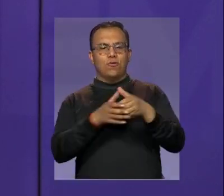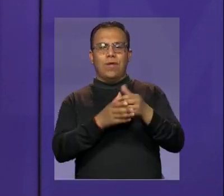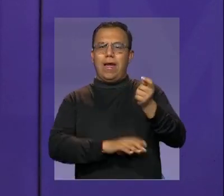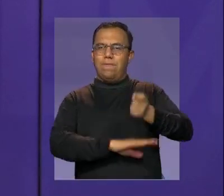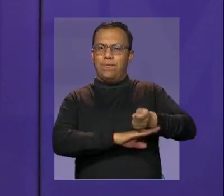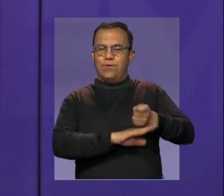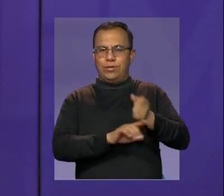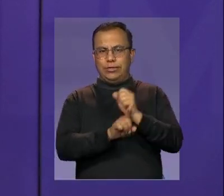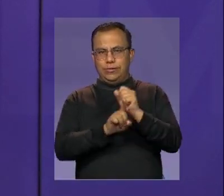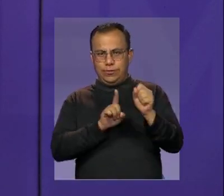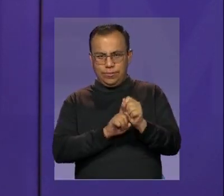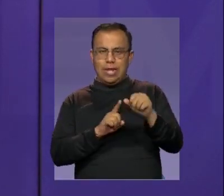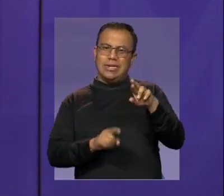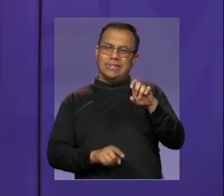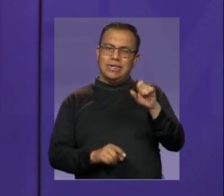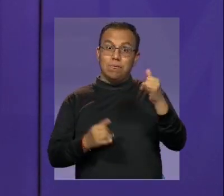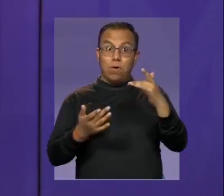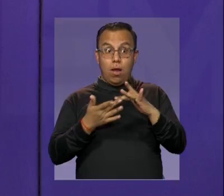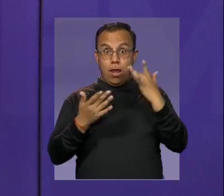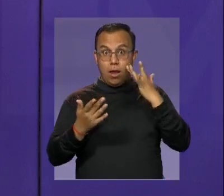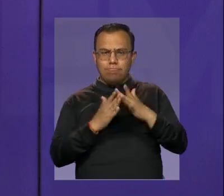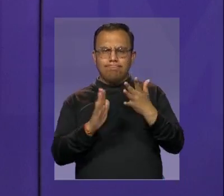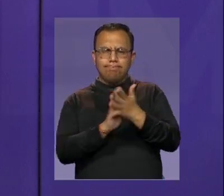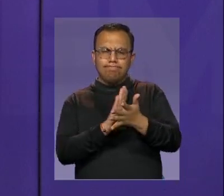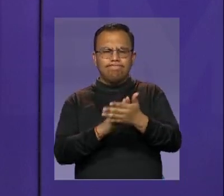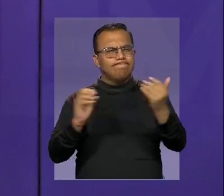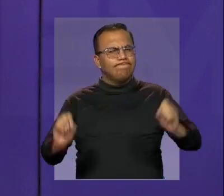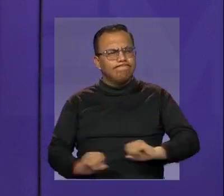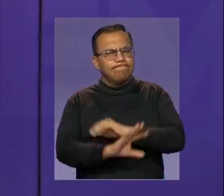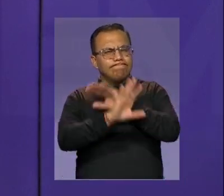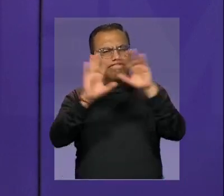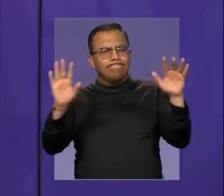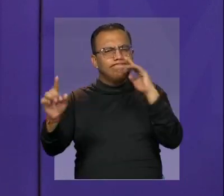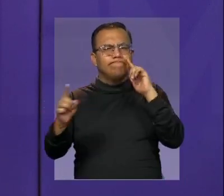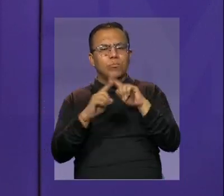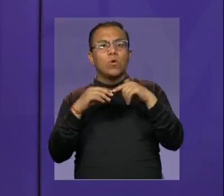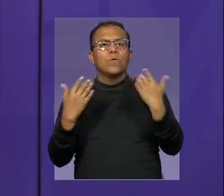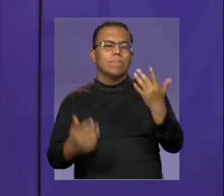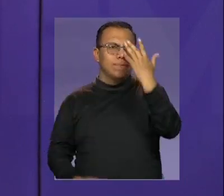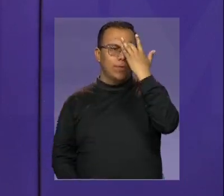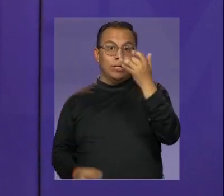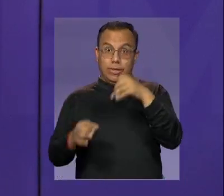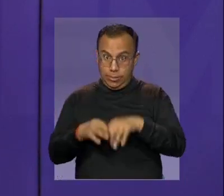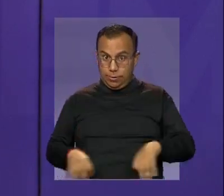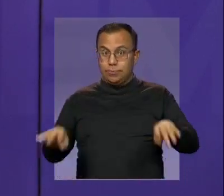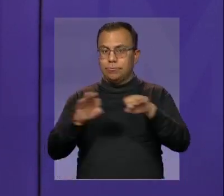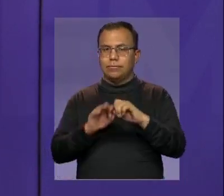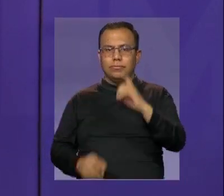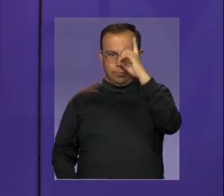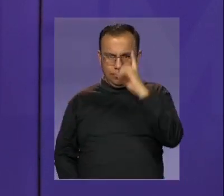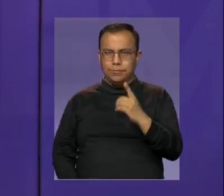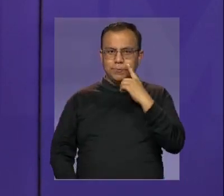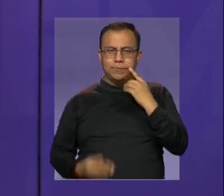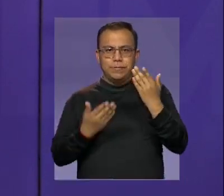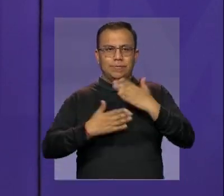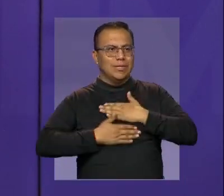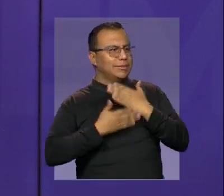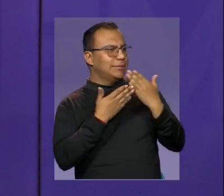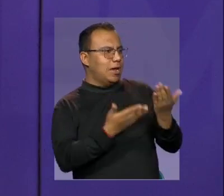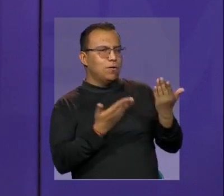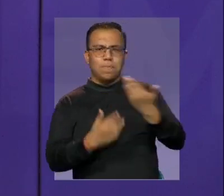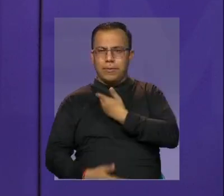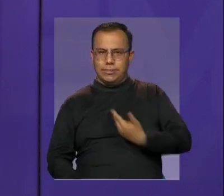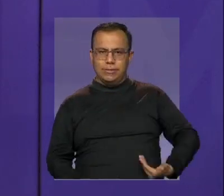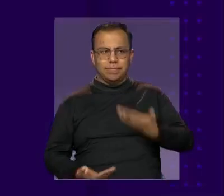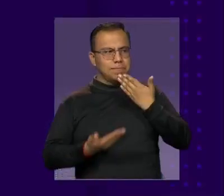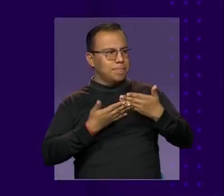abogados José Alvear Restrepo. Ella nos va a ayudar a develar y entender mucho más a fondo por qué es tan importante esta decisión. Así que la vamos a saludar, presidenta. Muy